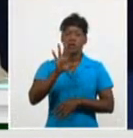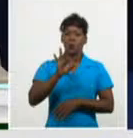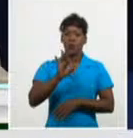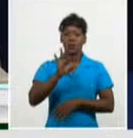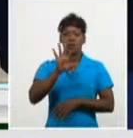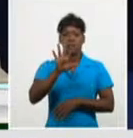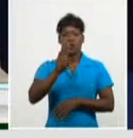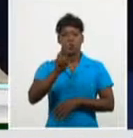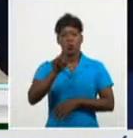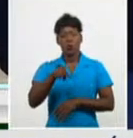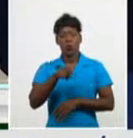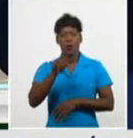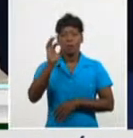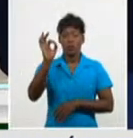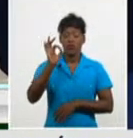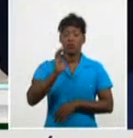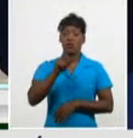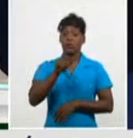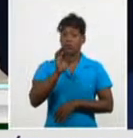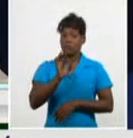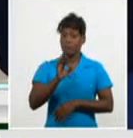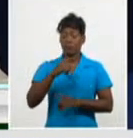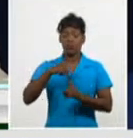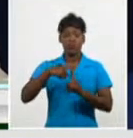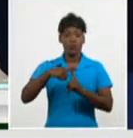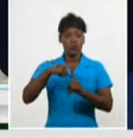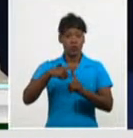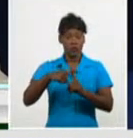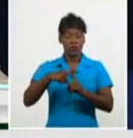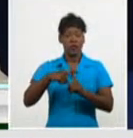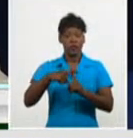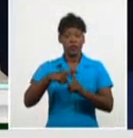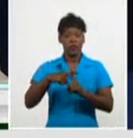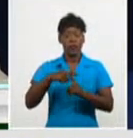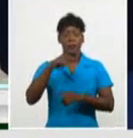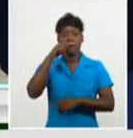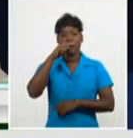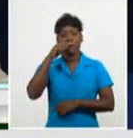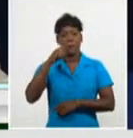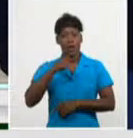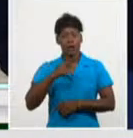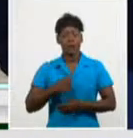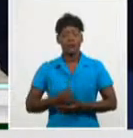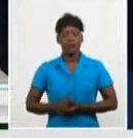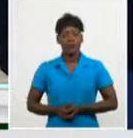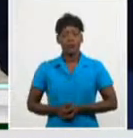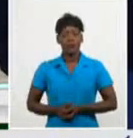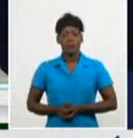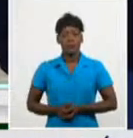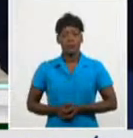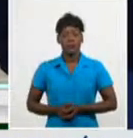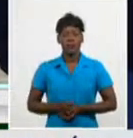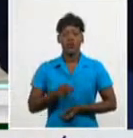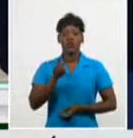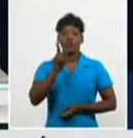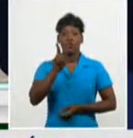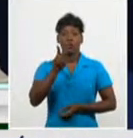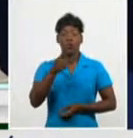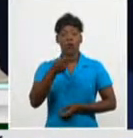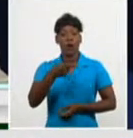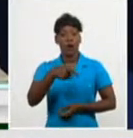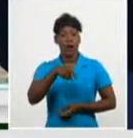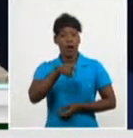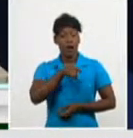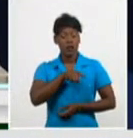50,51% de los casos diagnosticados en Cuba son del sexo masculino. 2 en el día de ayer y un